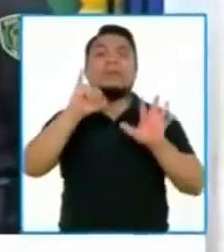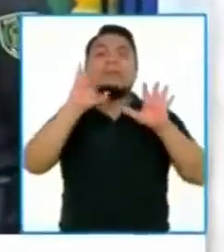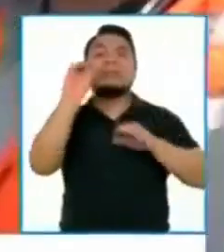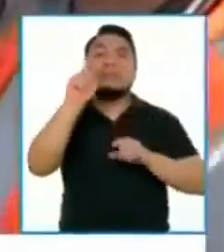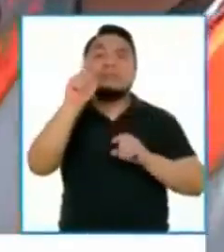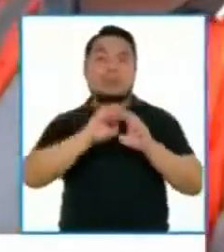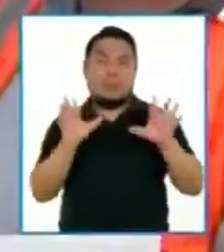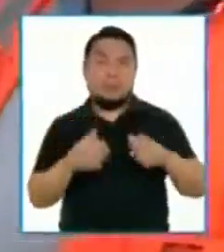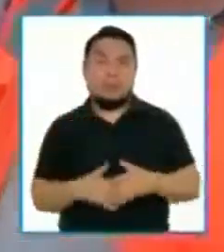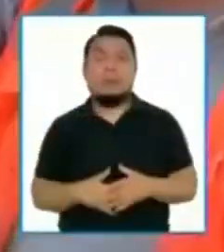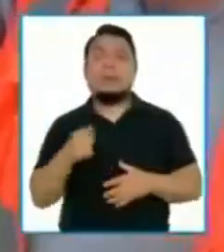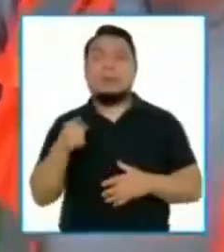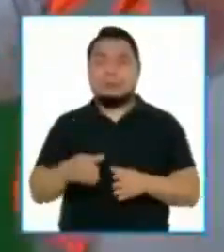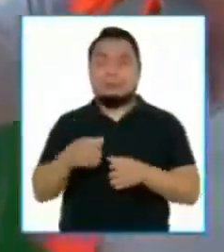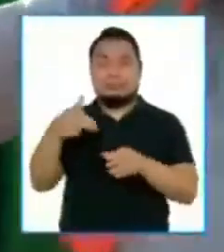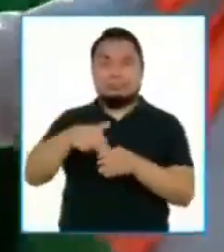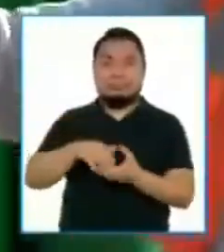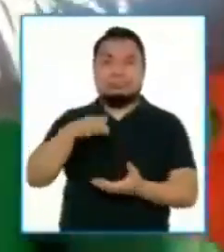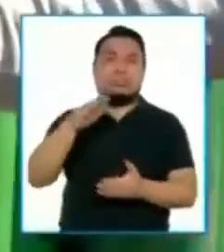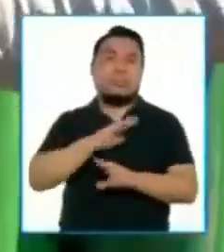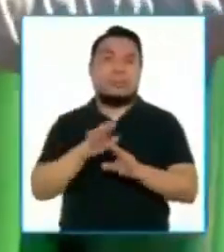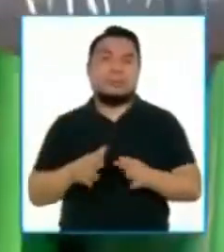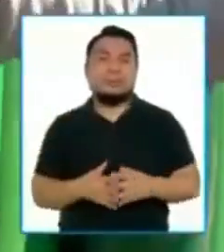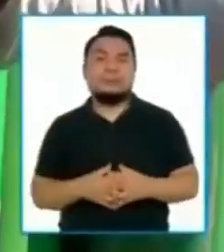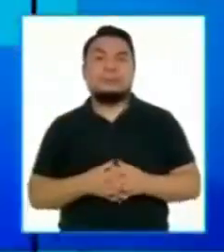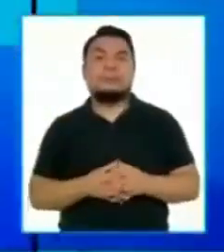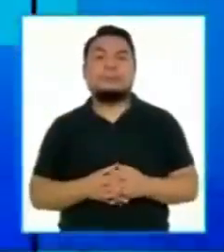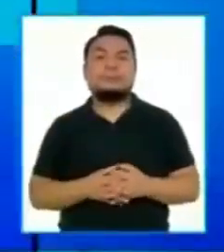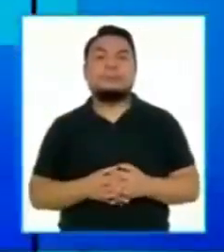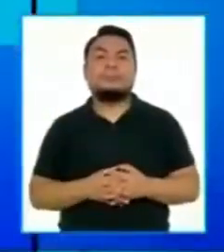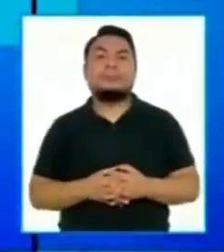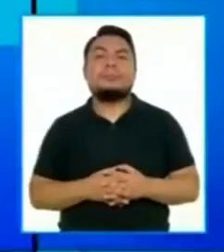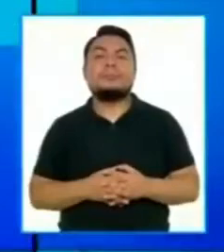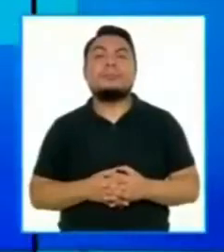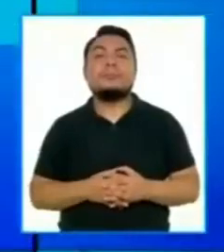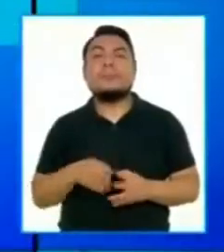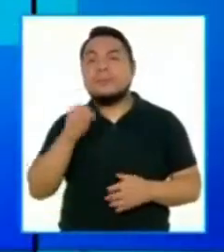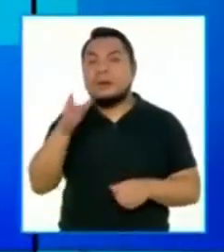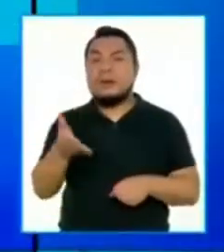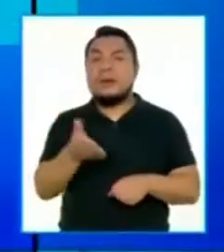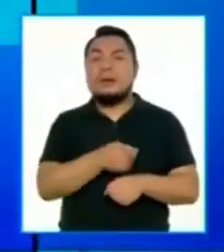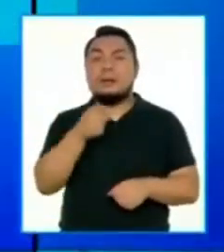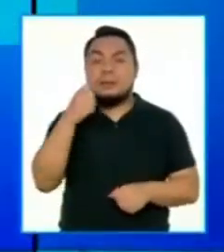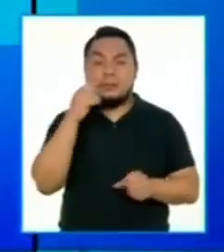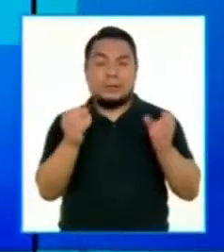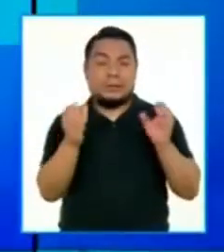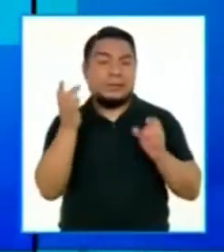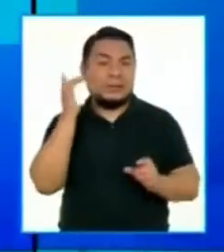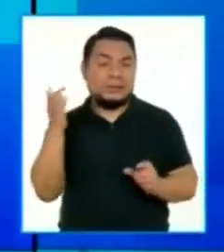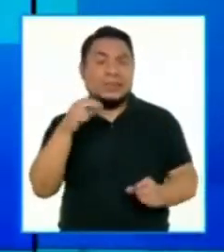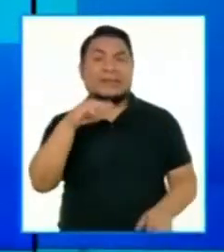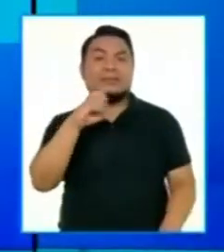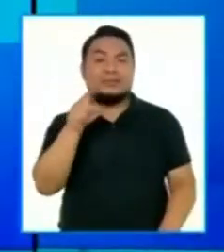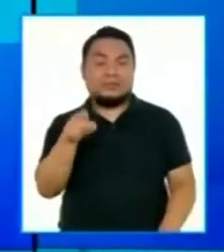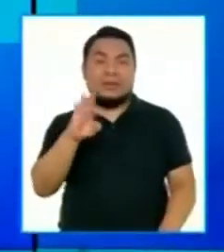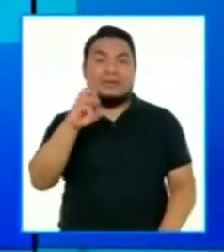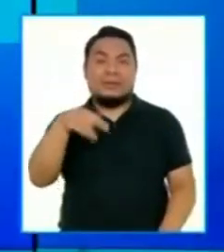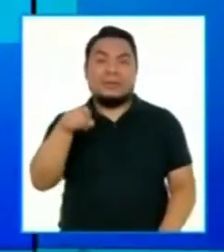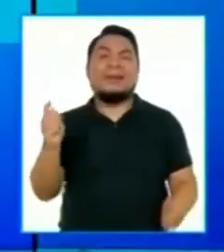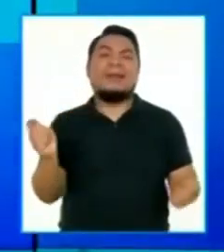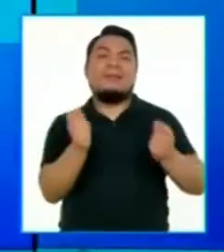al día de 5 metros cúbicos como máximo. Se los adelantaba antes de la pausa. Radio Nacional FM se encuentra